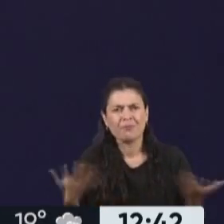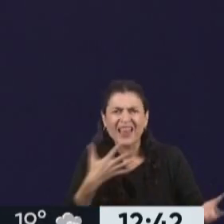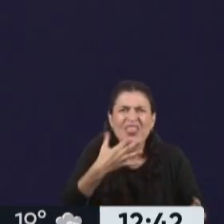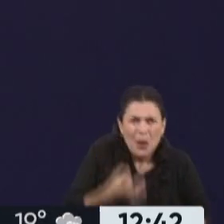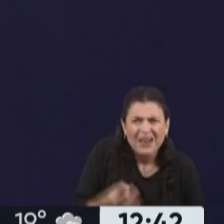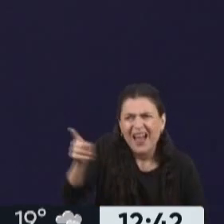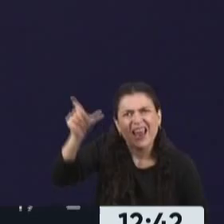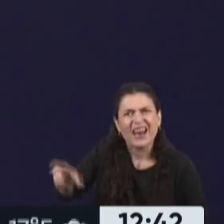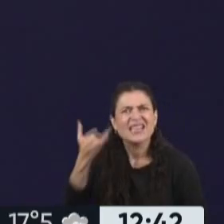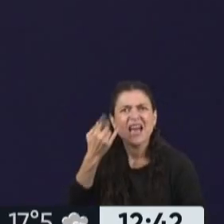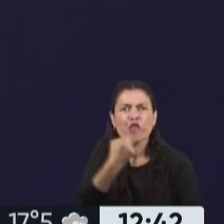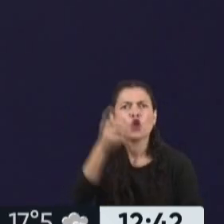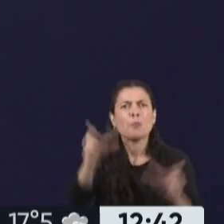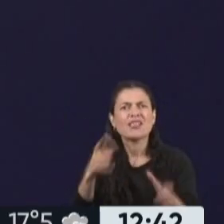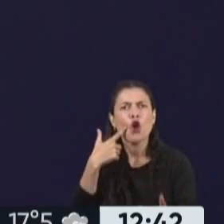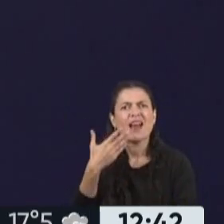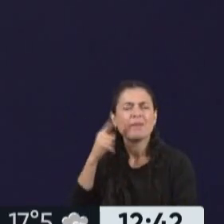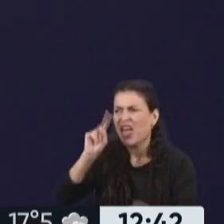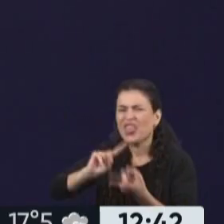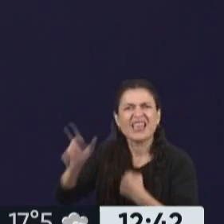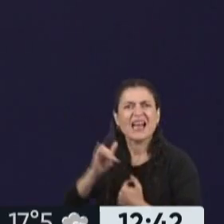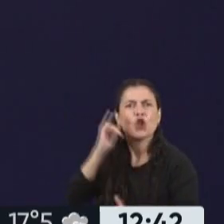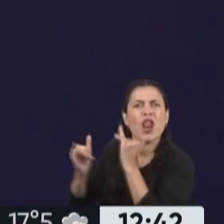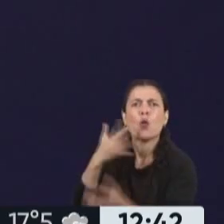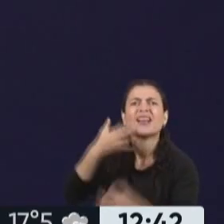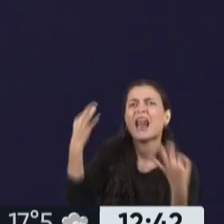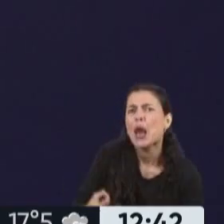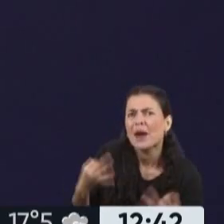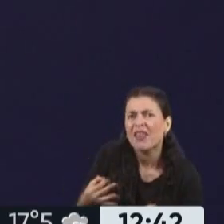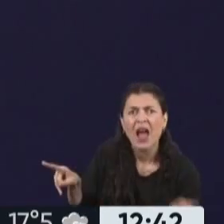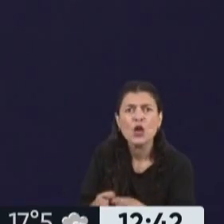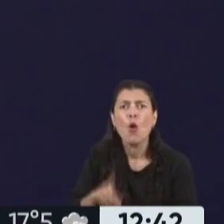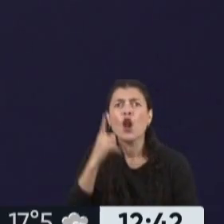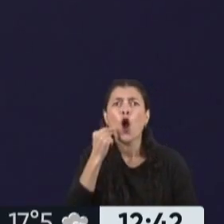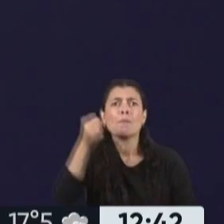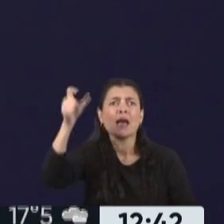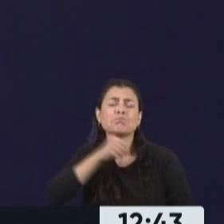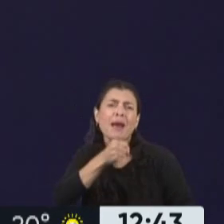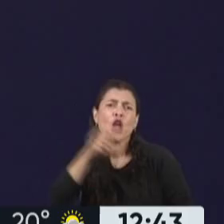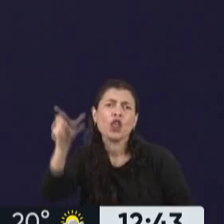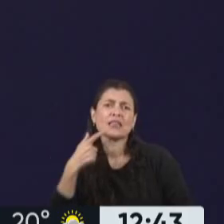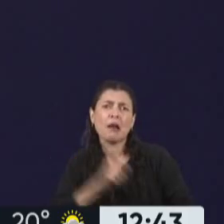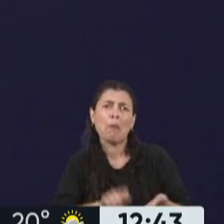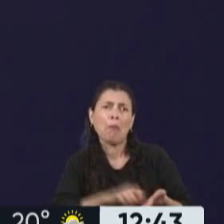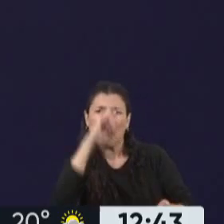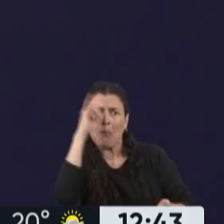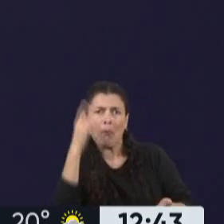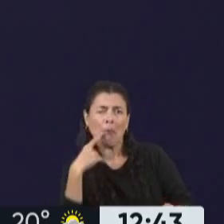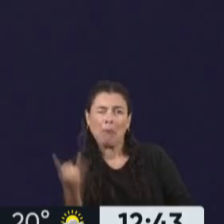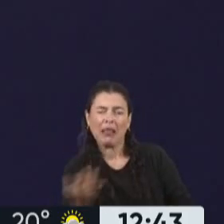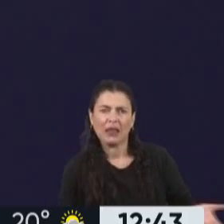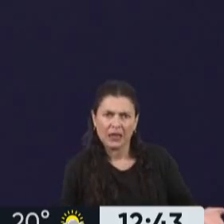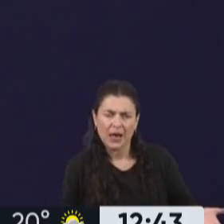teniendo esa realidad contada de primera mano, igual se miente. La verdad que me resulta absolutamente